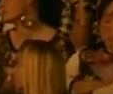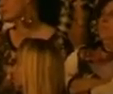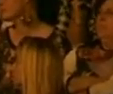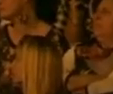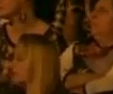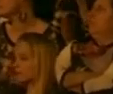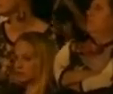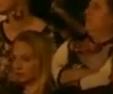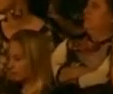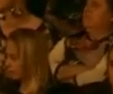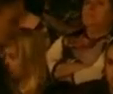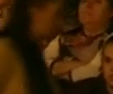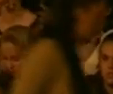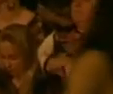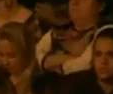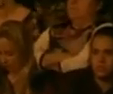Hoy batiremos.